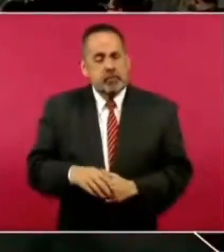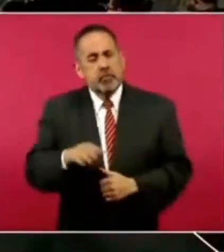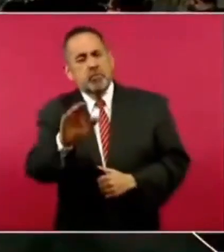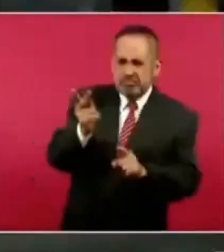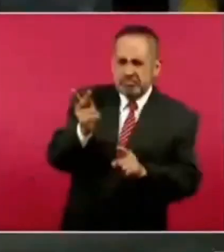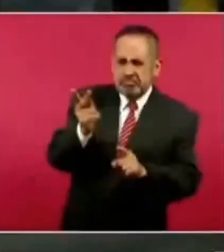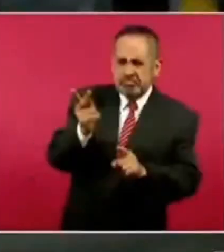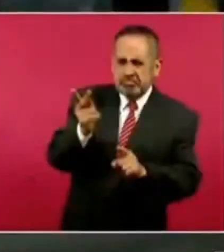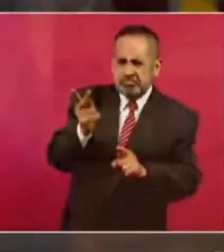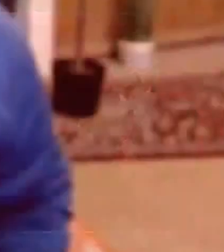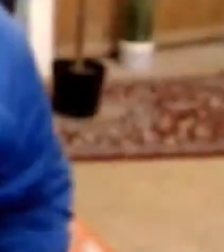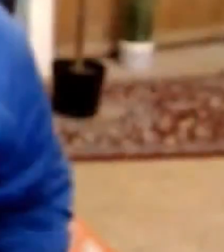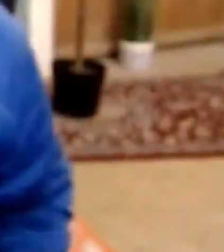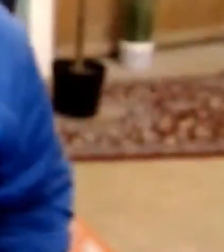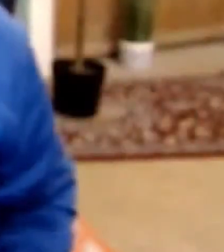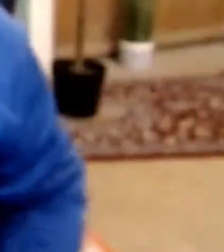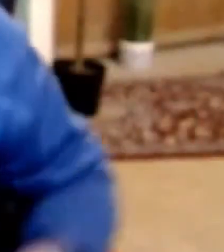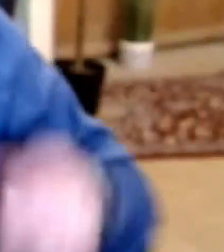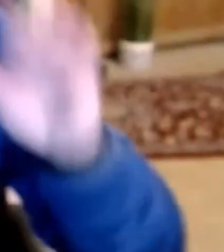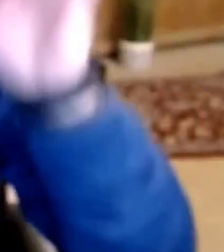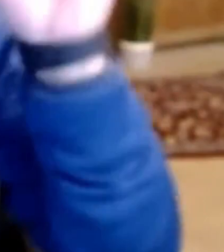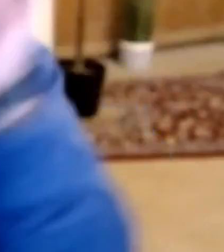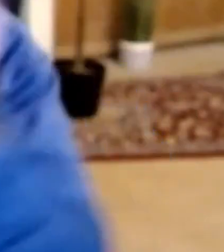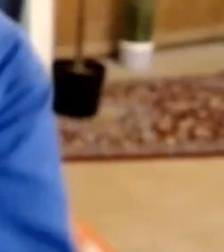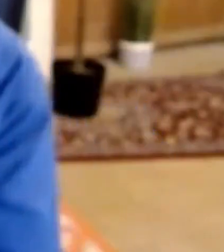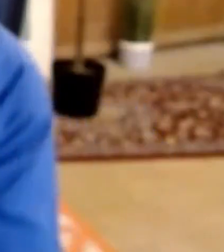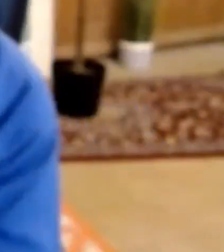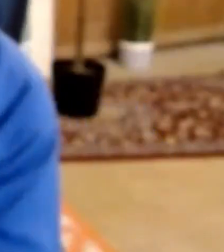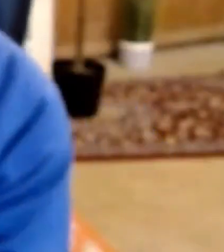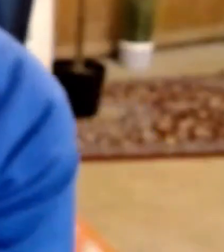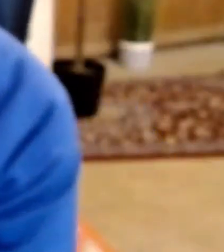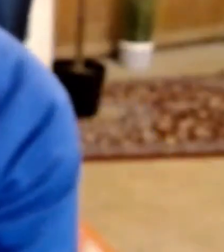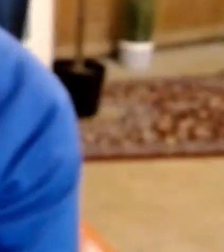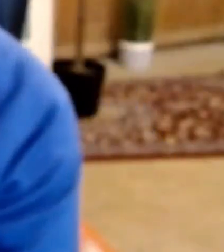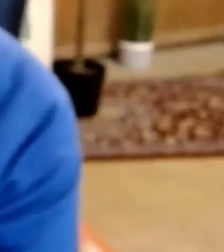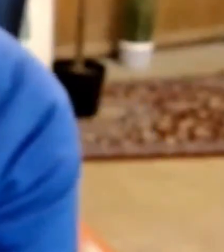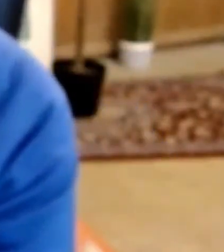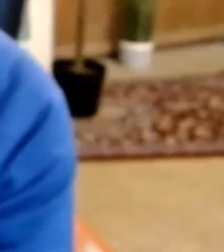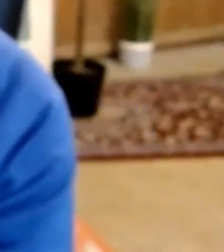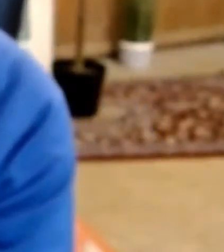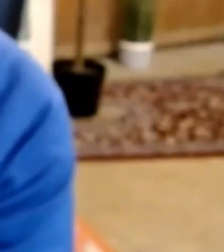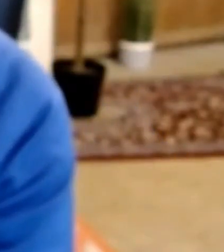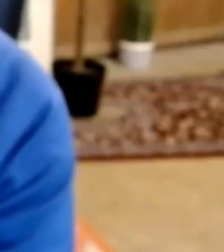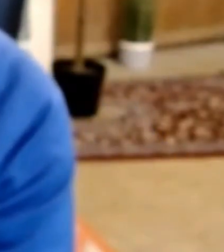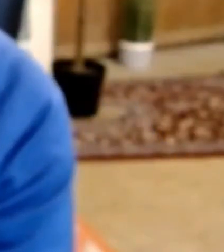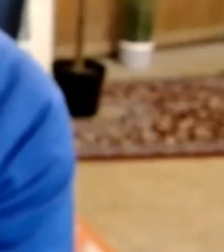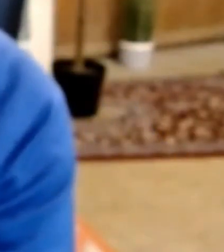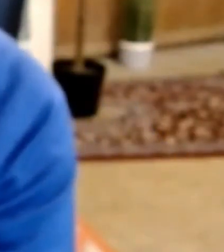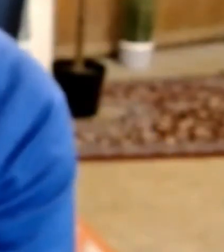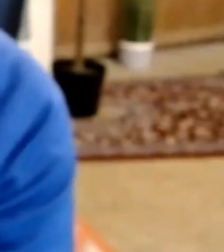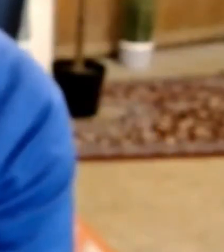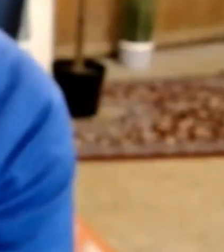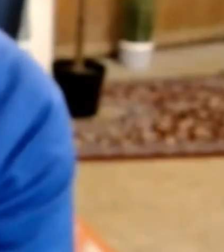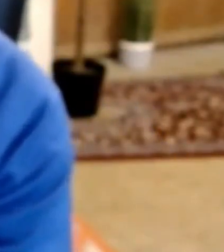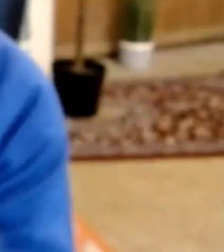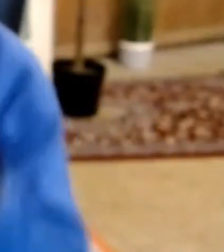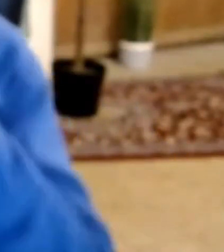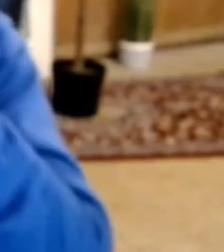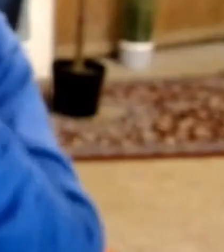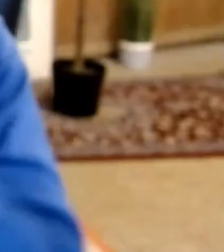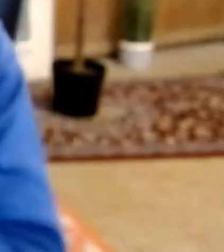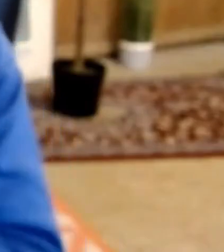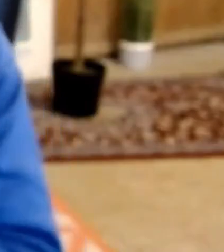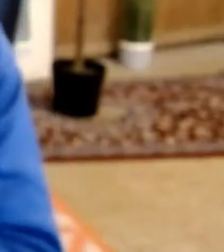ha utilizado. Bueno, y ahí siguieron las intervenciones de Dalila Escobar, ya sabe, una y otra intervención